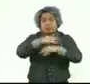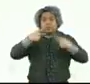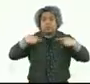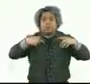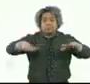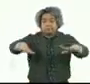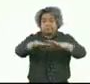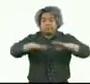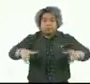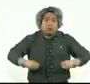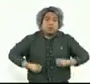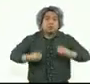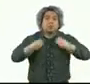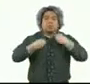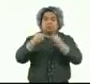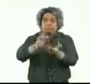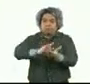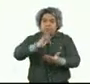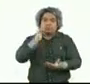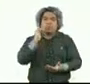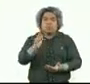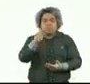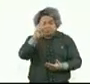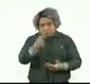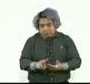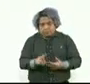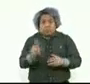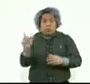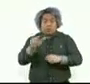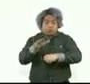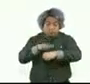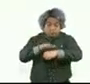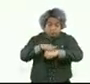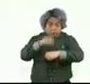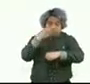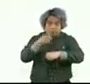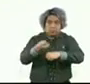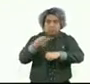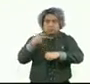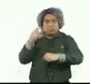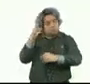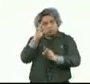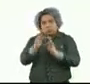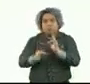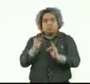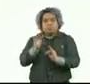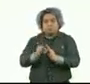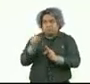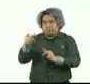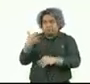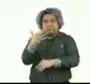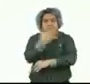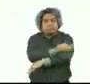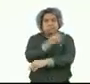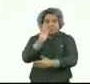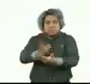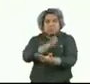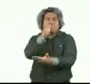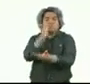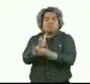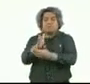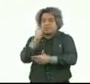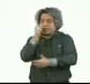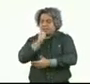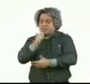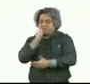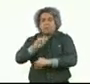acudir a vacunarse, y ese llamado a que cuando nos toque, vayamos por la vacuna y que estemos entonces